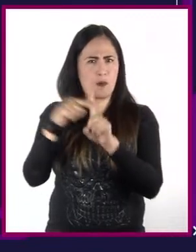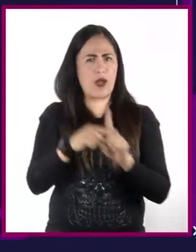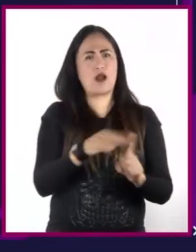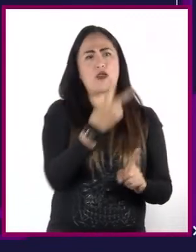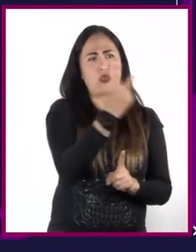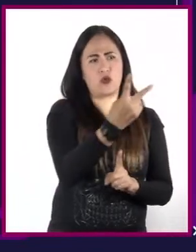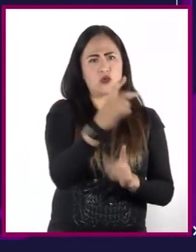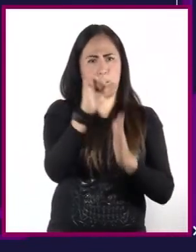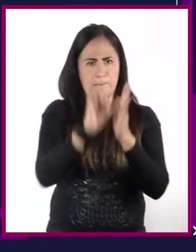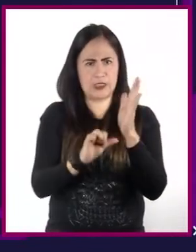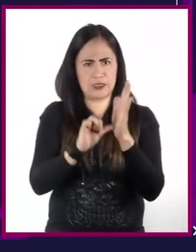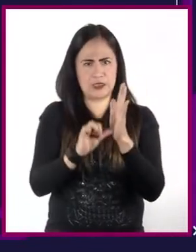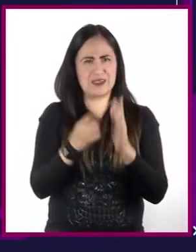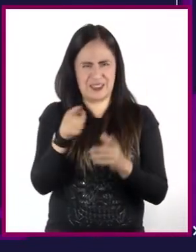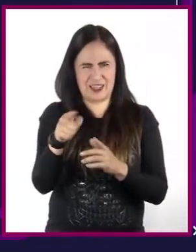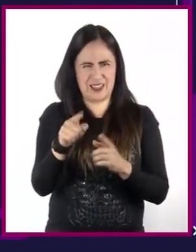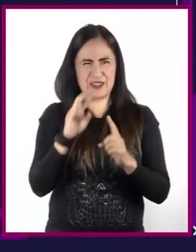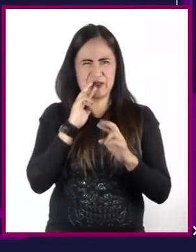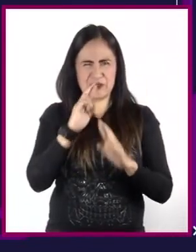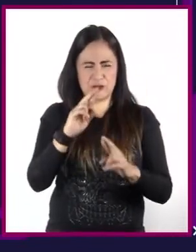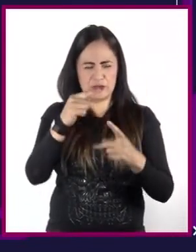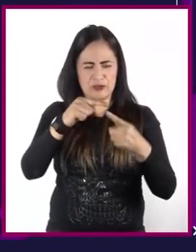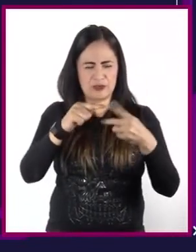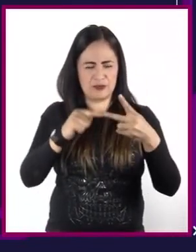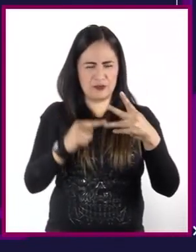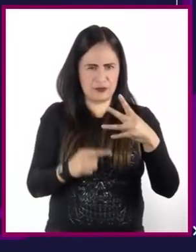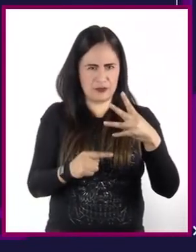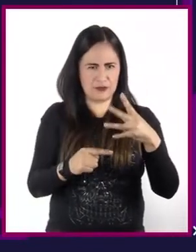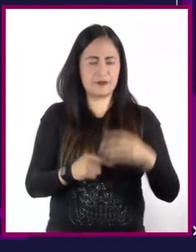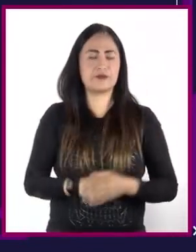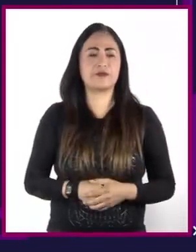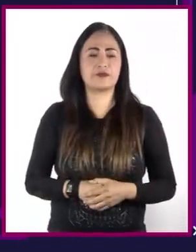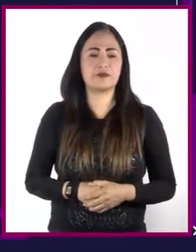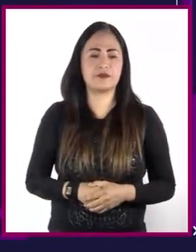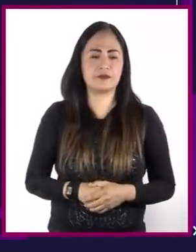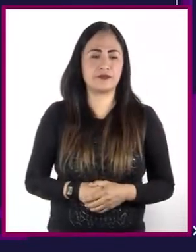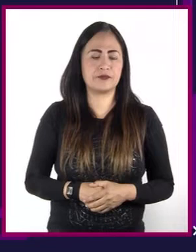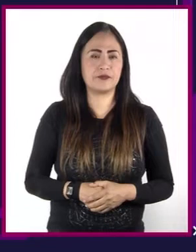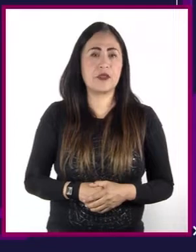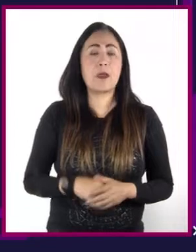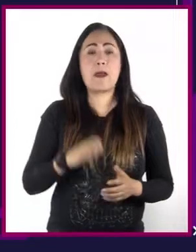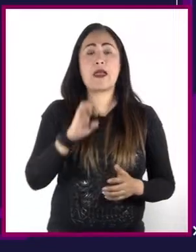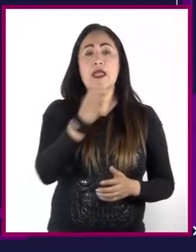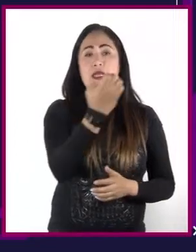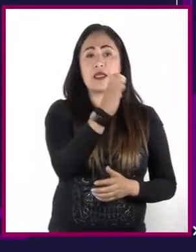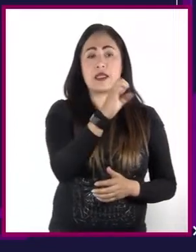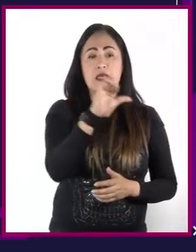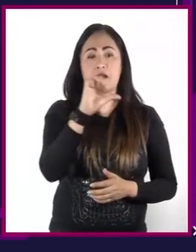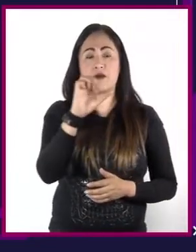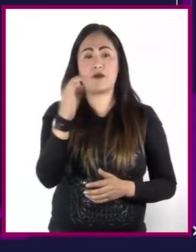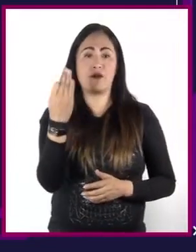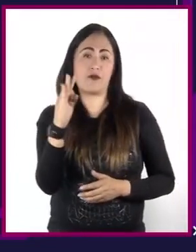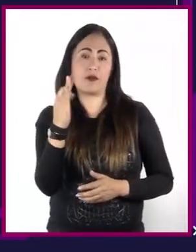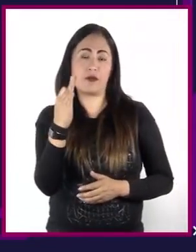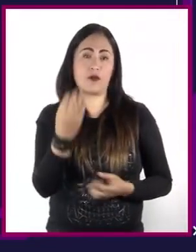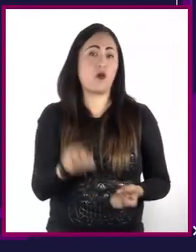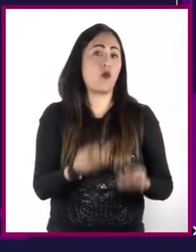meses así como se dan las opciones de solución. Entonces, para el mes de enero y febrero